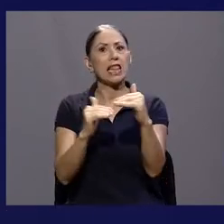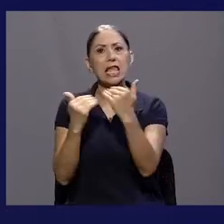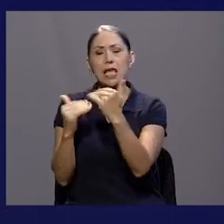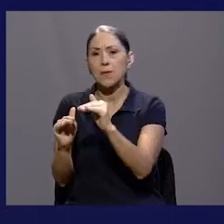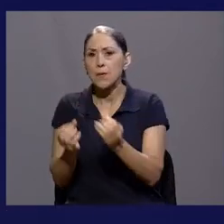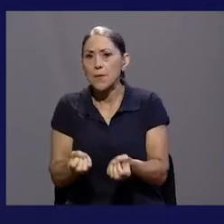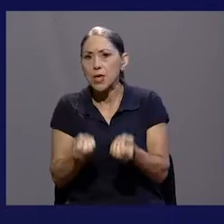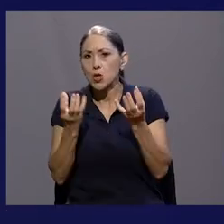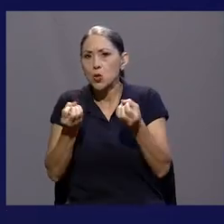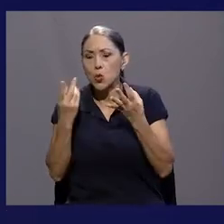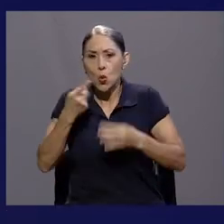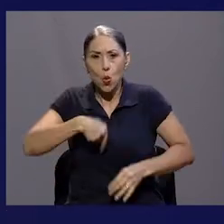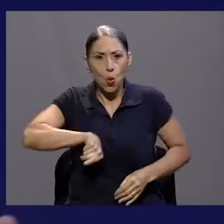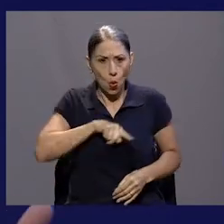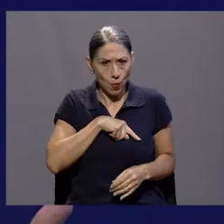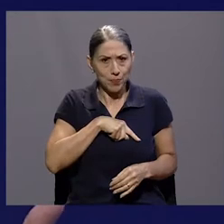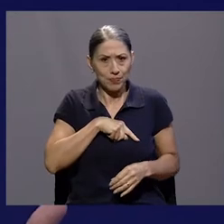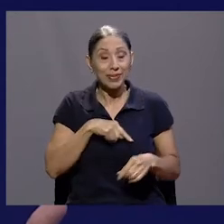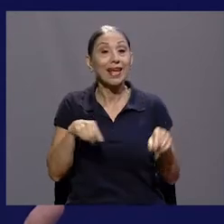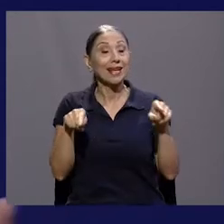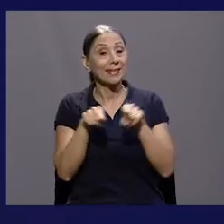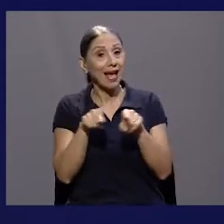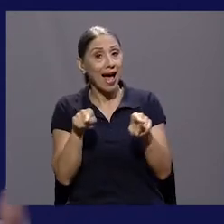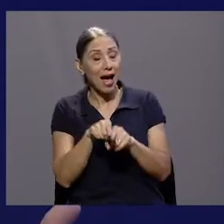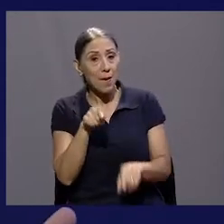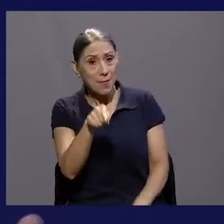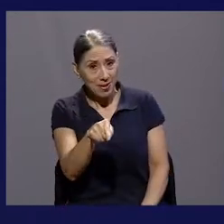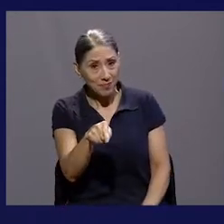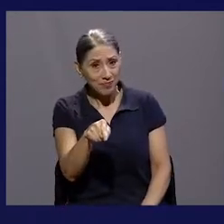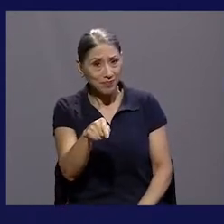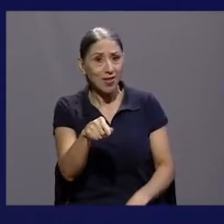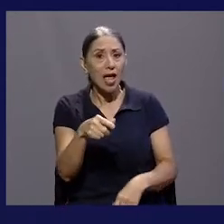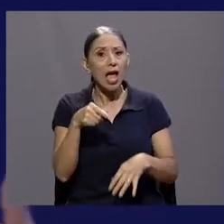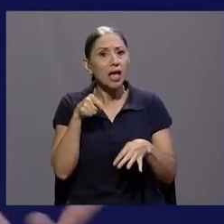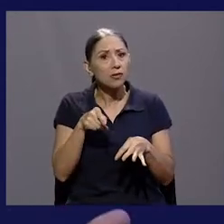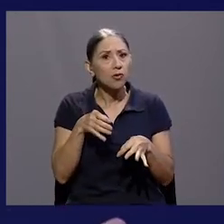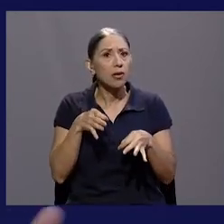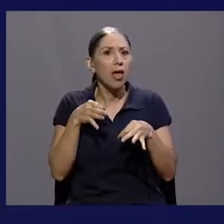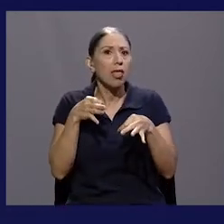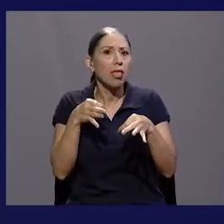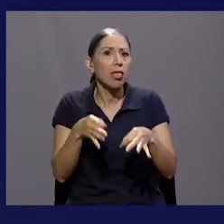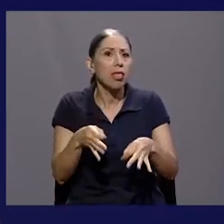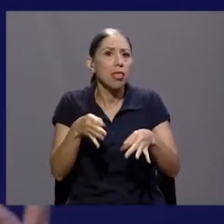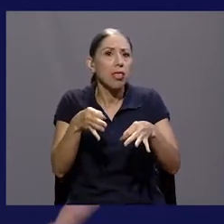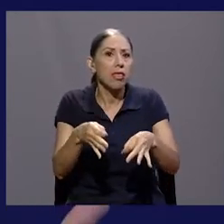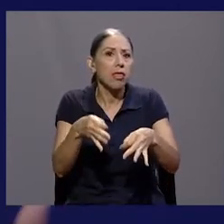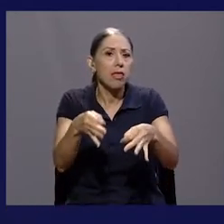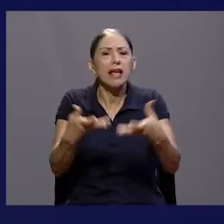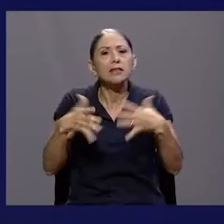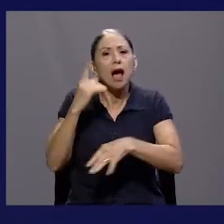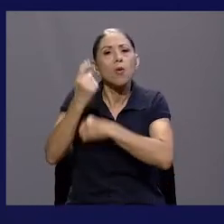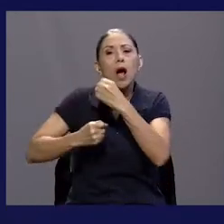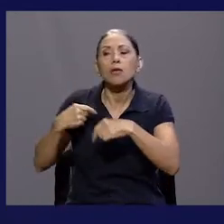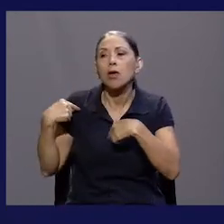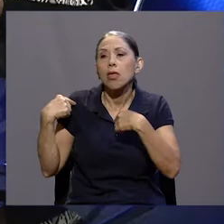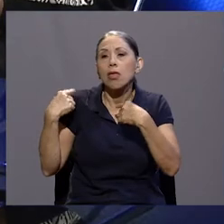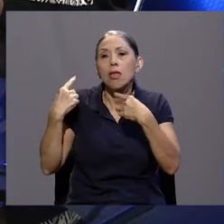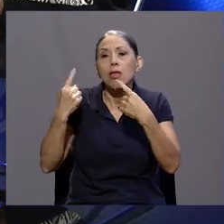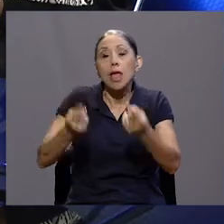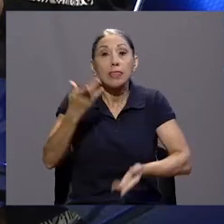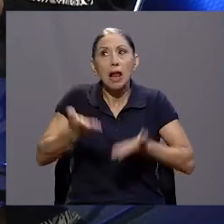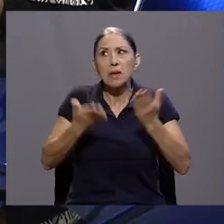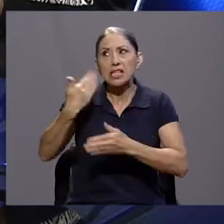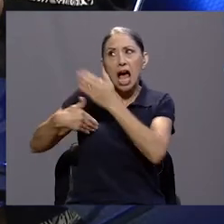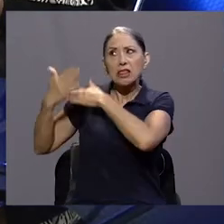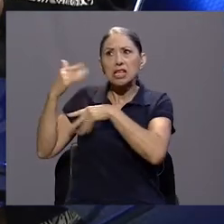particular también se ha ido alargando no sé ya pasó todo un año al principio de las expectativas tal vez ya